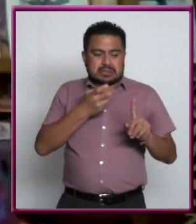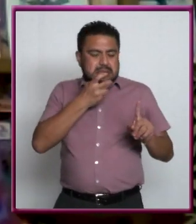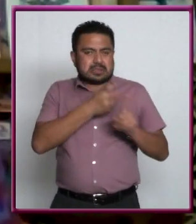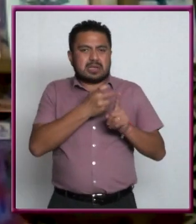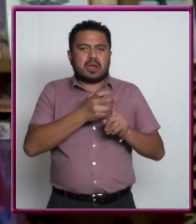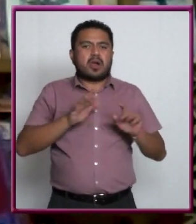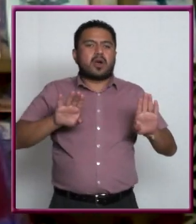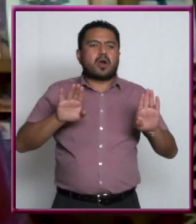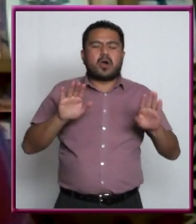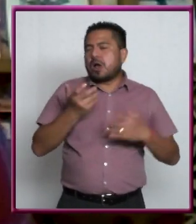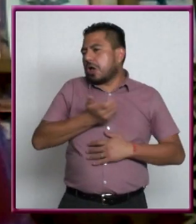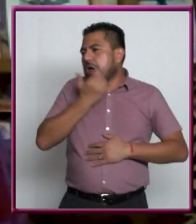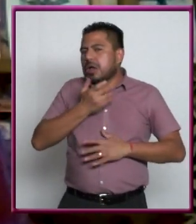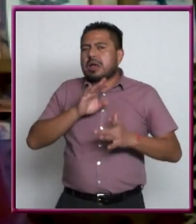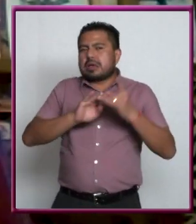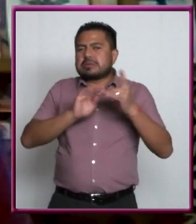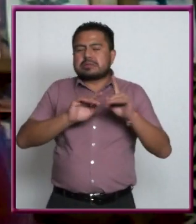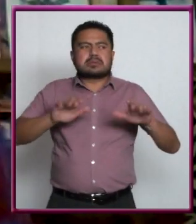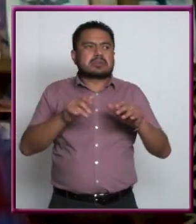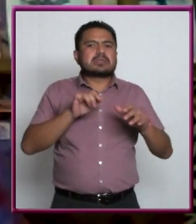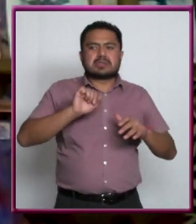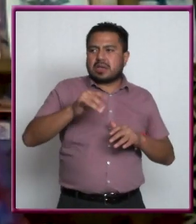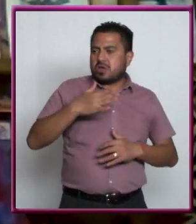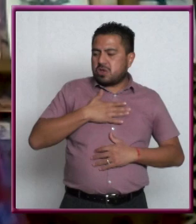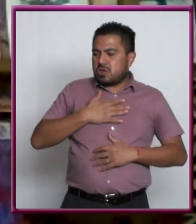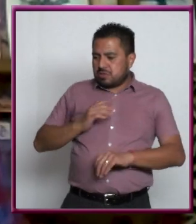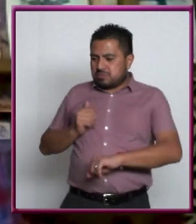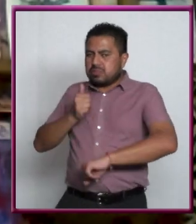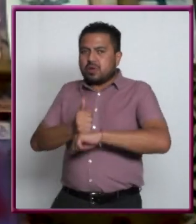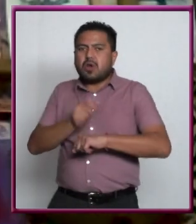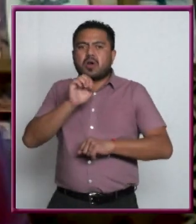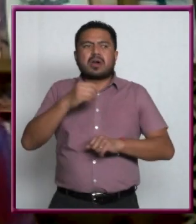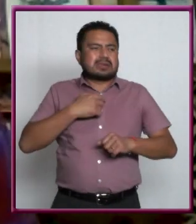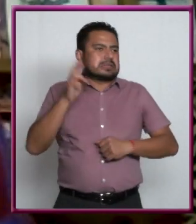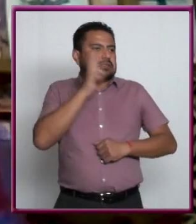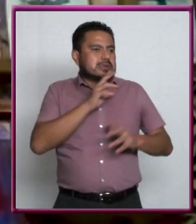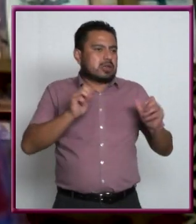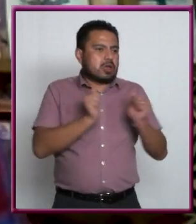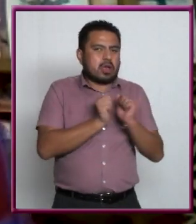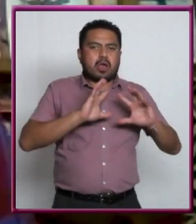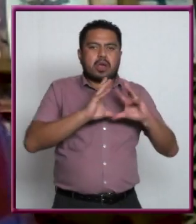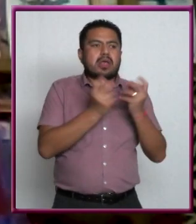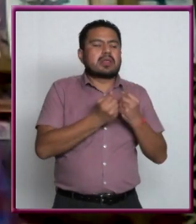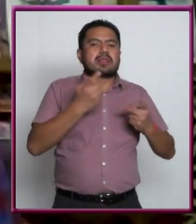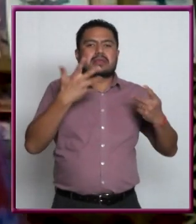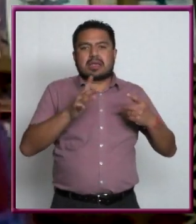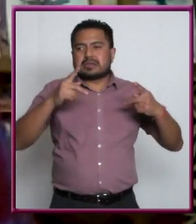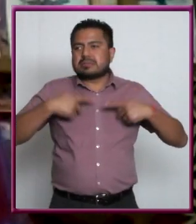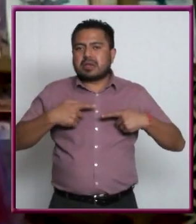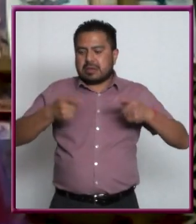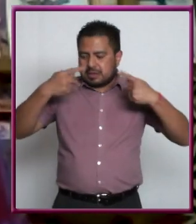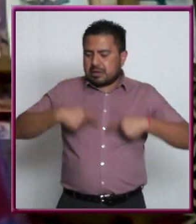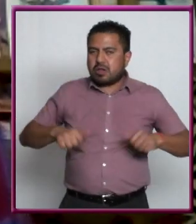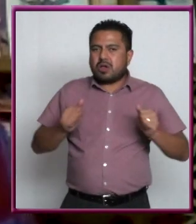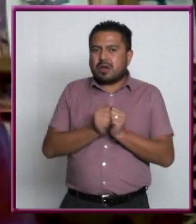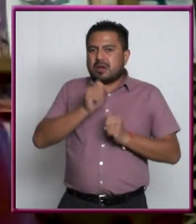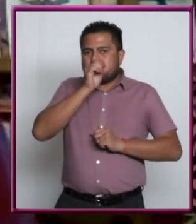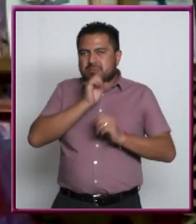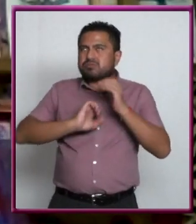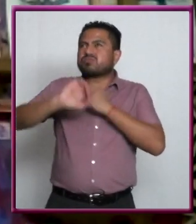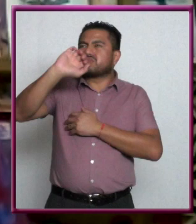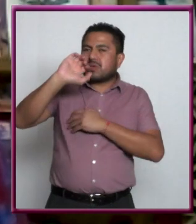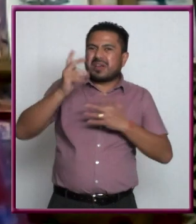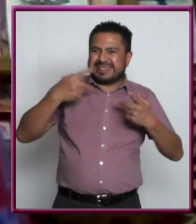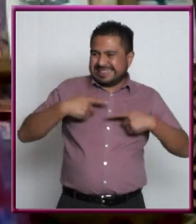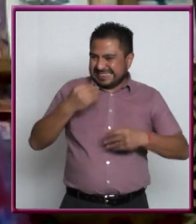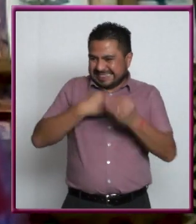esto. Sea algo común, sí quiero ser el misionero, o sí quiero ir a la orgía con 10 personas y vestida con un traje de